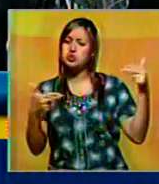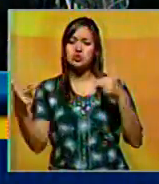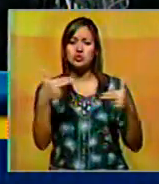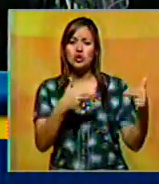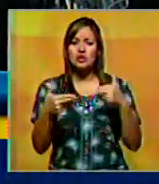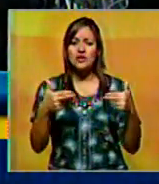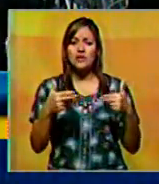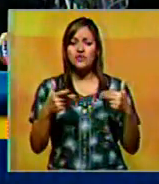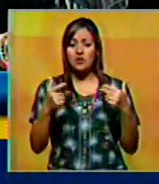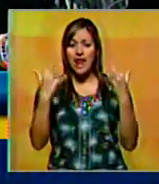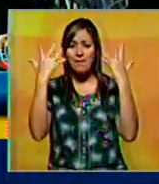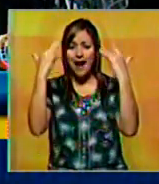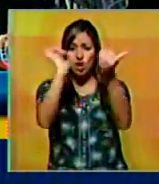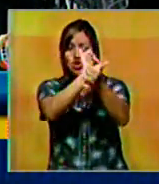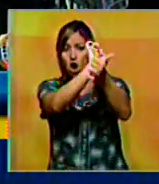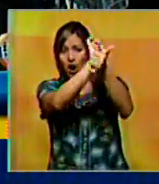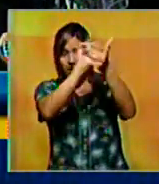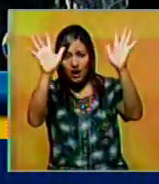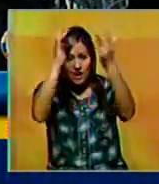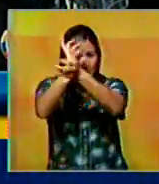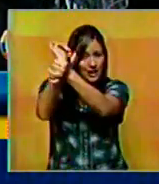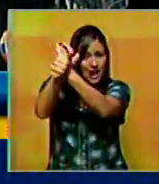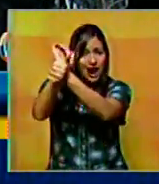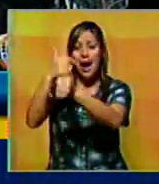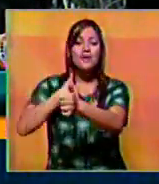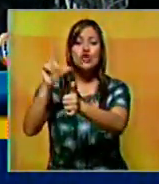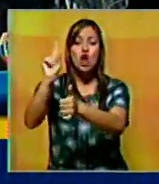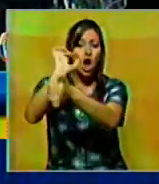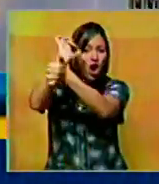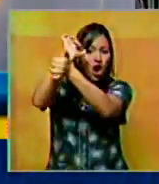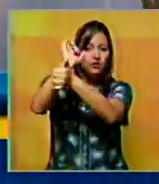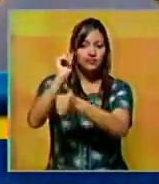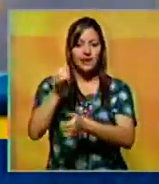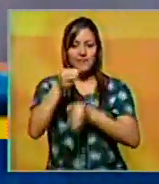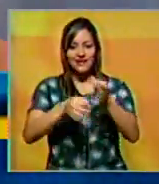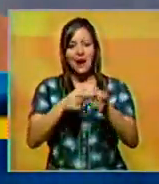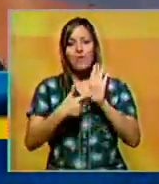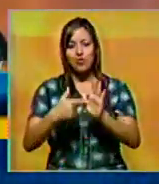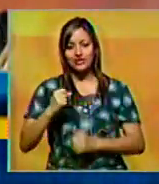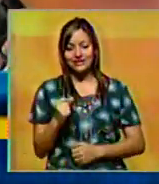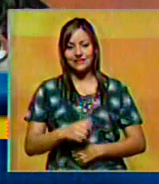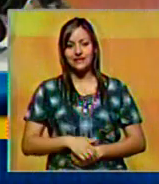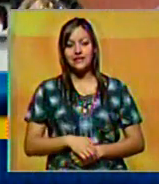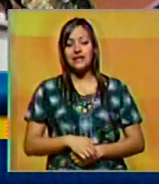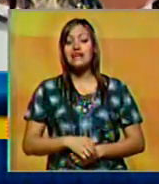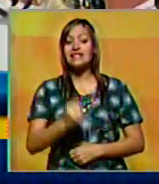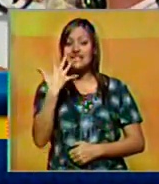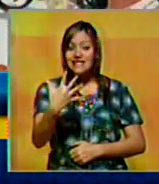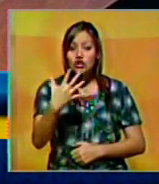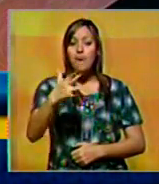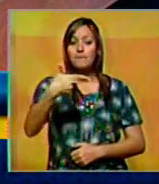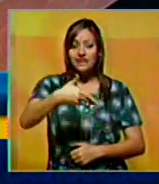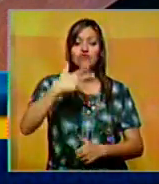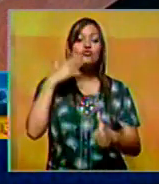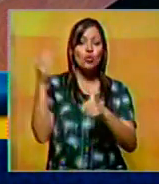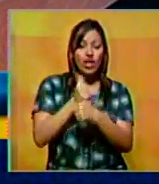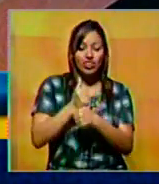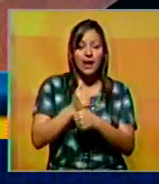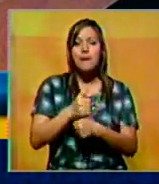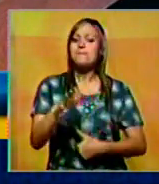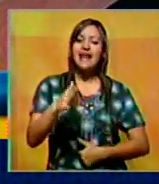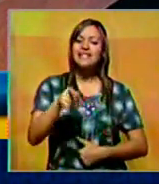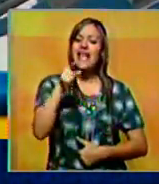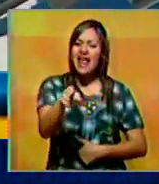yo le enseñaba mis manos atadas, le decía que por favor que conmigo no era. En el procedimiento el CICPC incautó 5 armas de fuego. Los delincuentes aparentemente